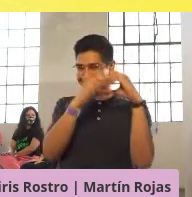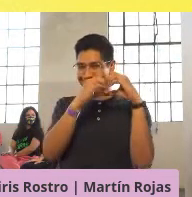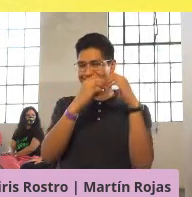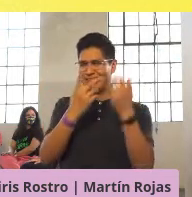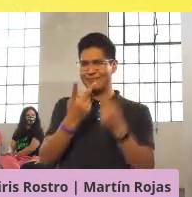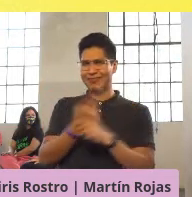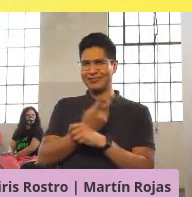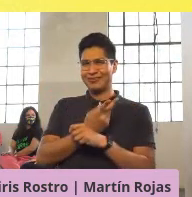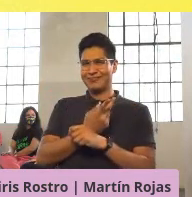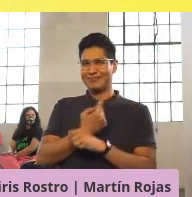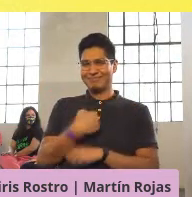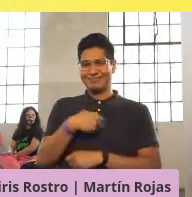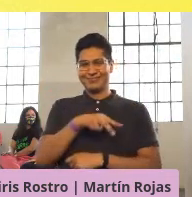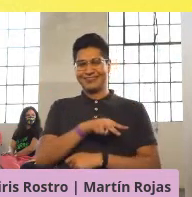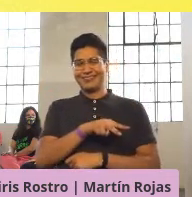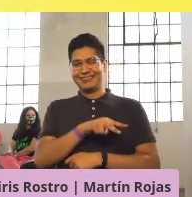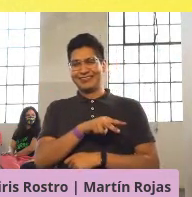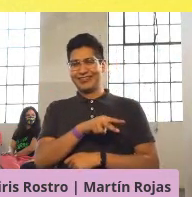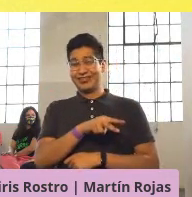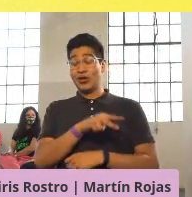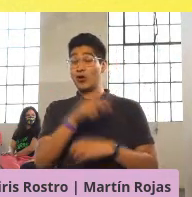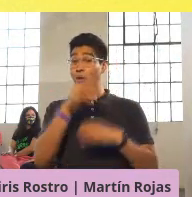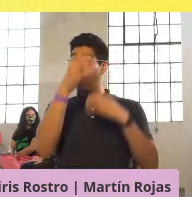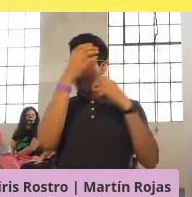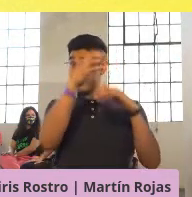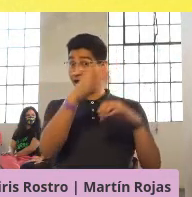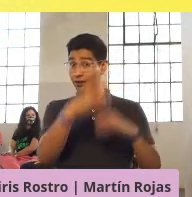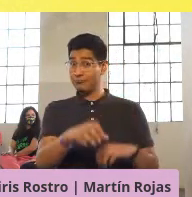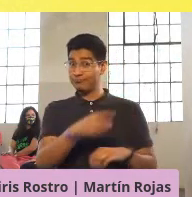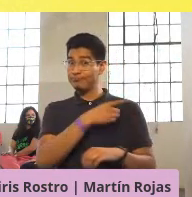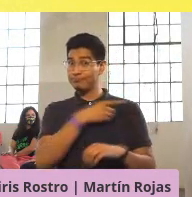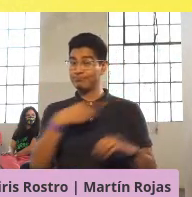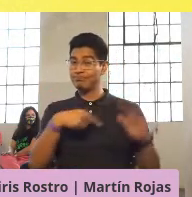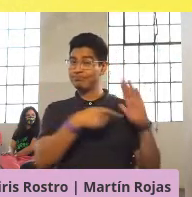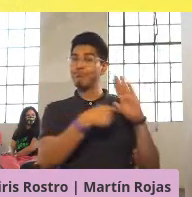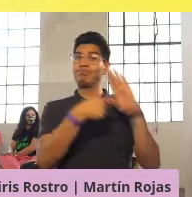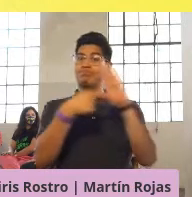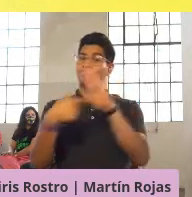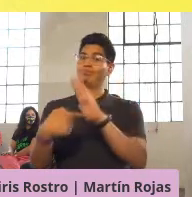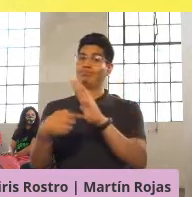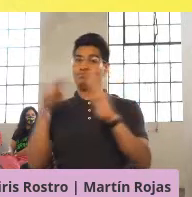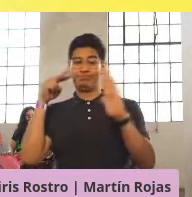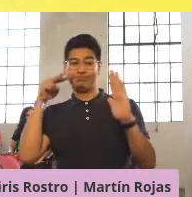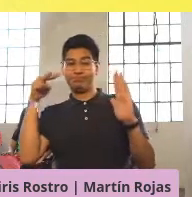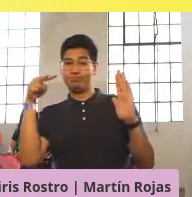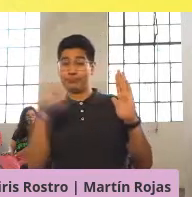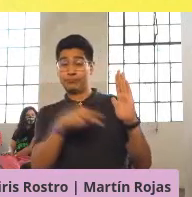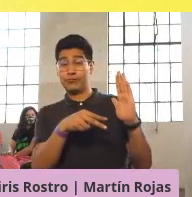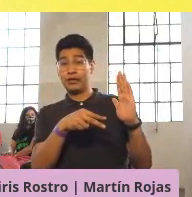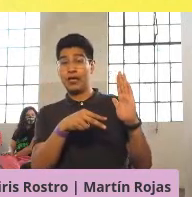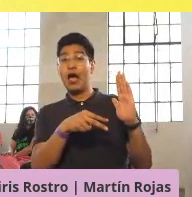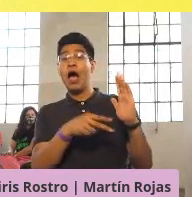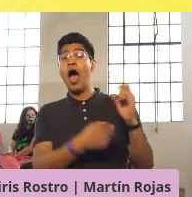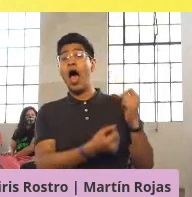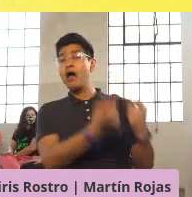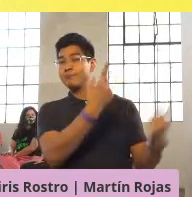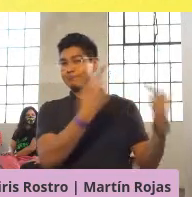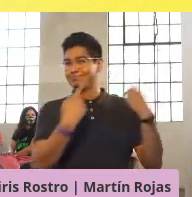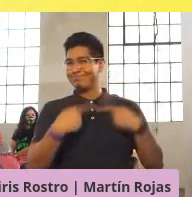ese tipo de mensajes es necesario visibilizarlos porque también es señal de que por ahí andamos moviendo cosas muy